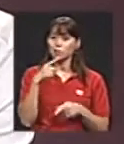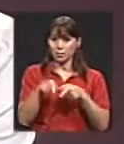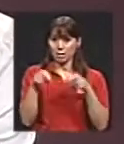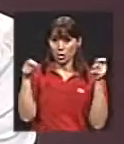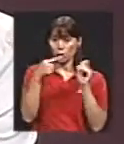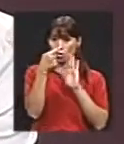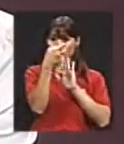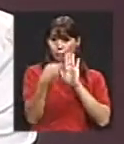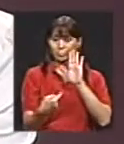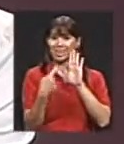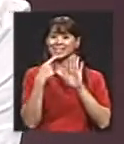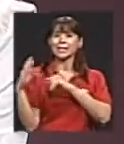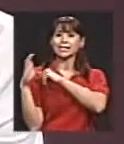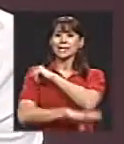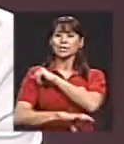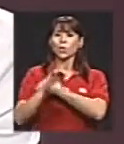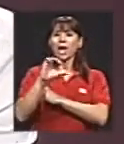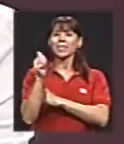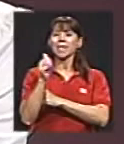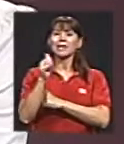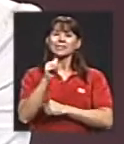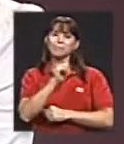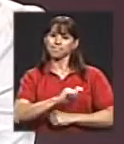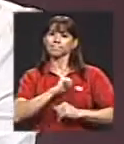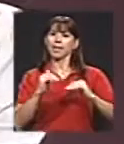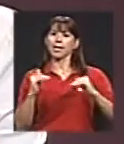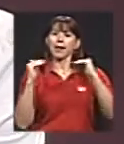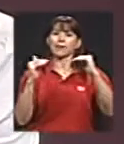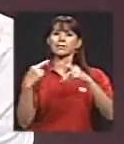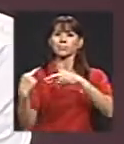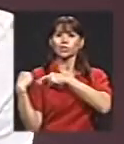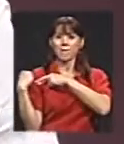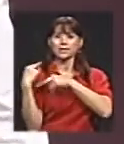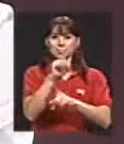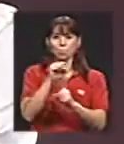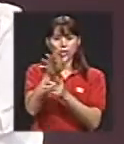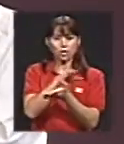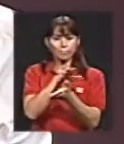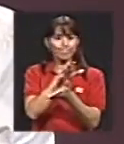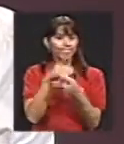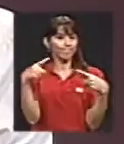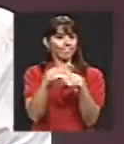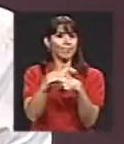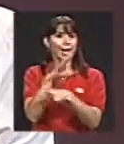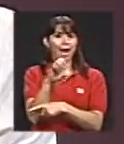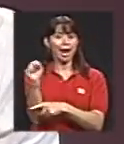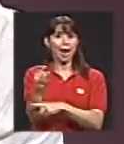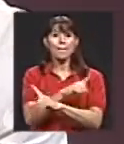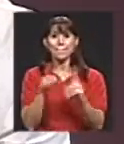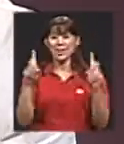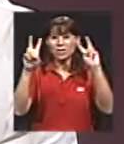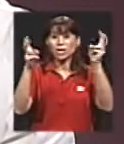la sanción a dirigir arcas o responsables de la crisis de la caja de alguna manera pero el titular de jorge araya el